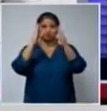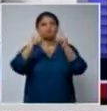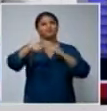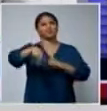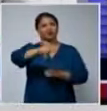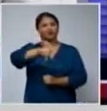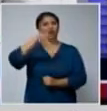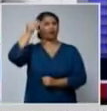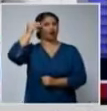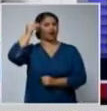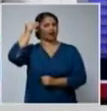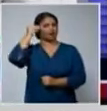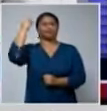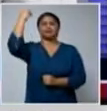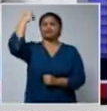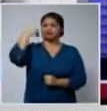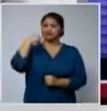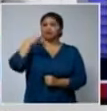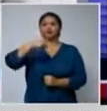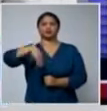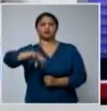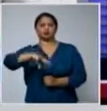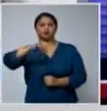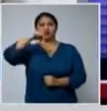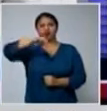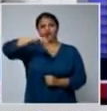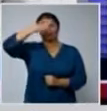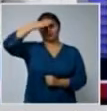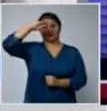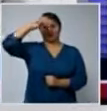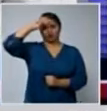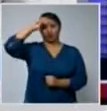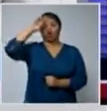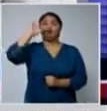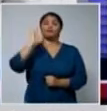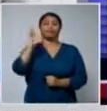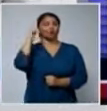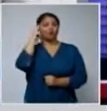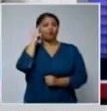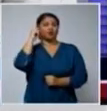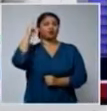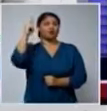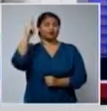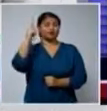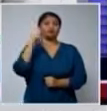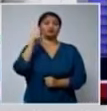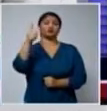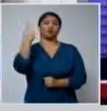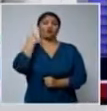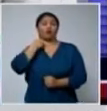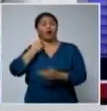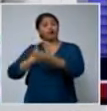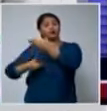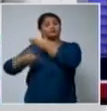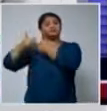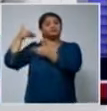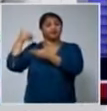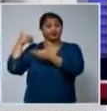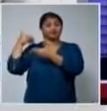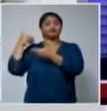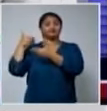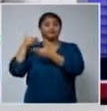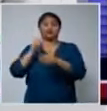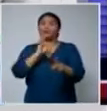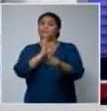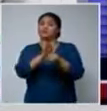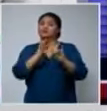virus SARS-CoV-2, de sus medidas de protección. Con este recuerdo, con el recuerdo del año de esta transmisión, de la